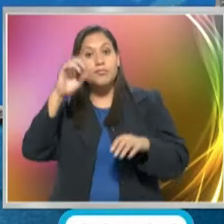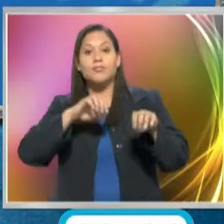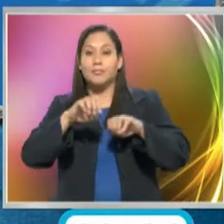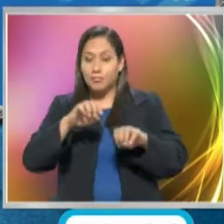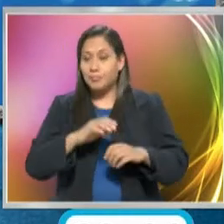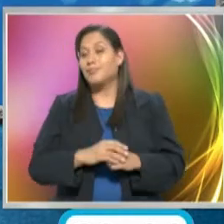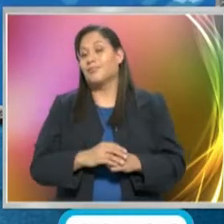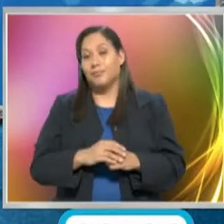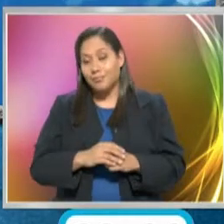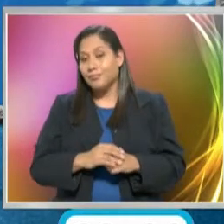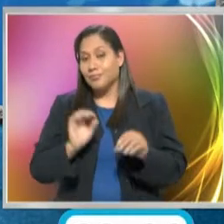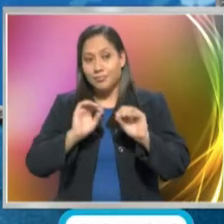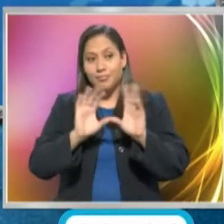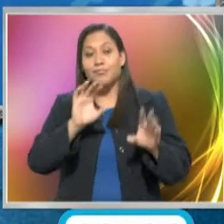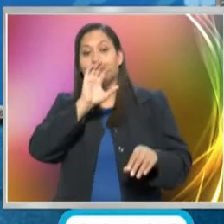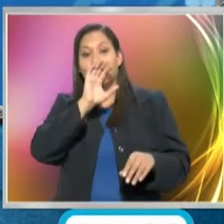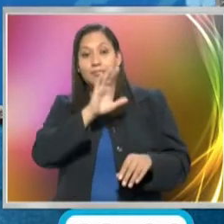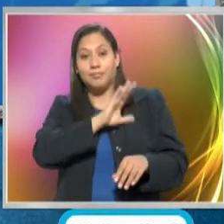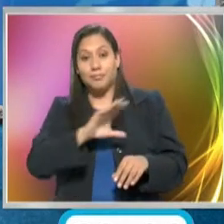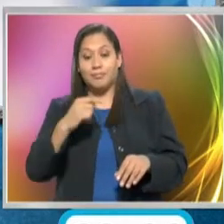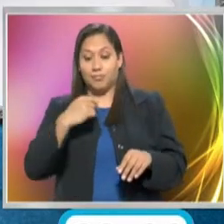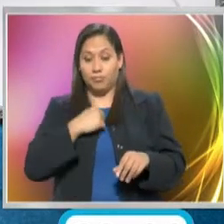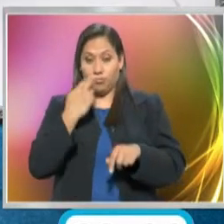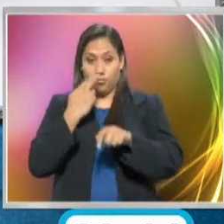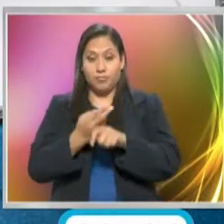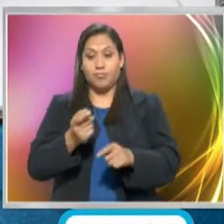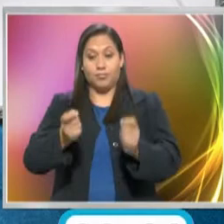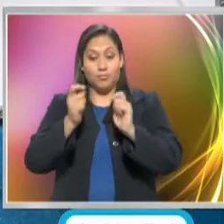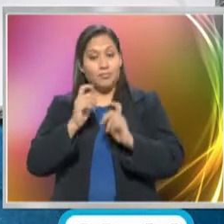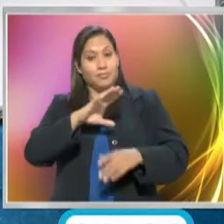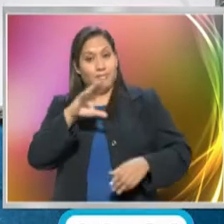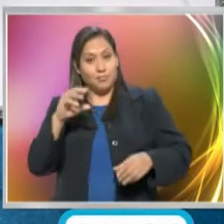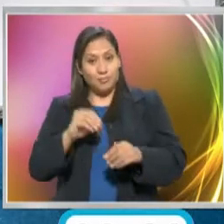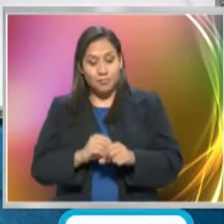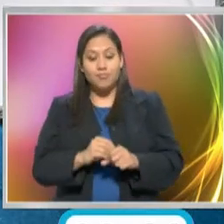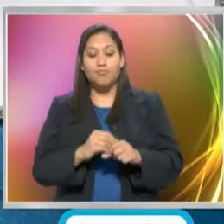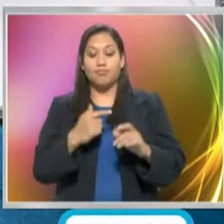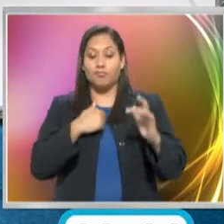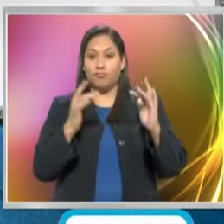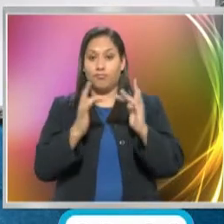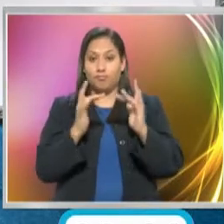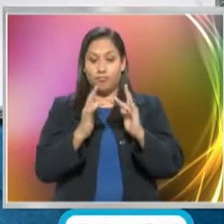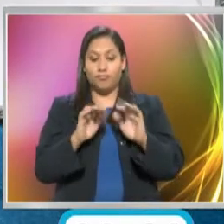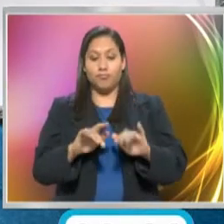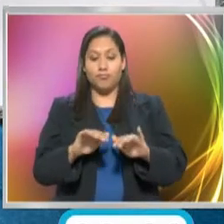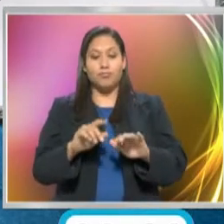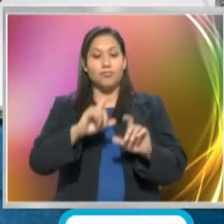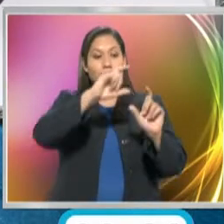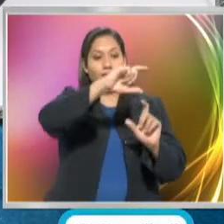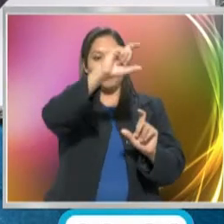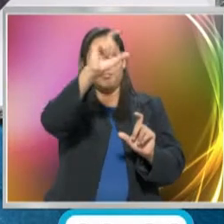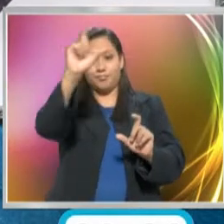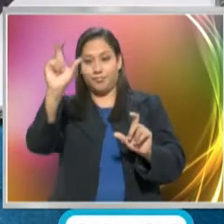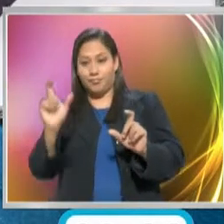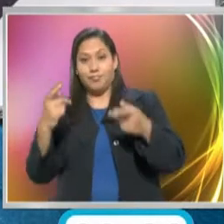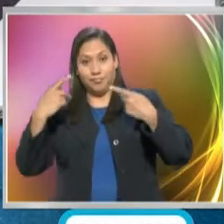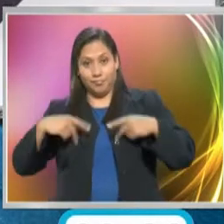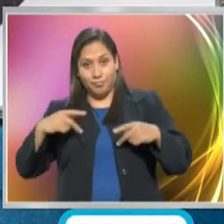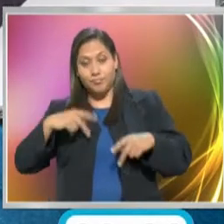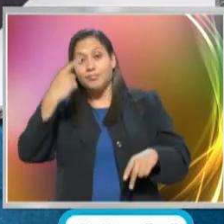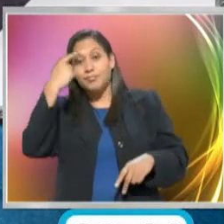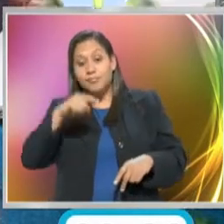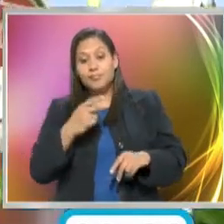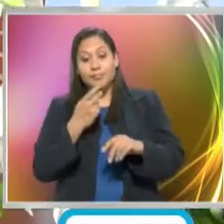y de herramientas de comunicación, porque seguramente va a encontrarse con opiniones que difieran de la marca y